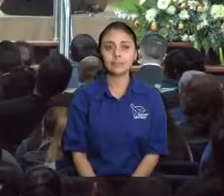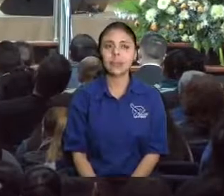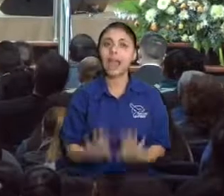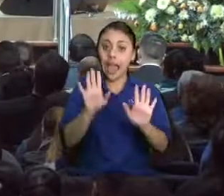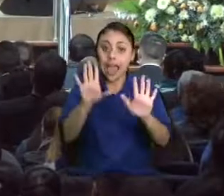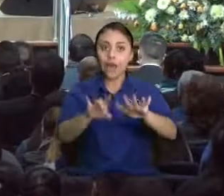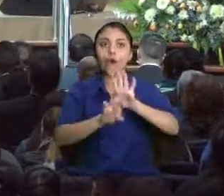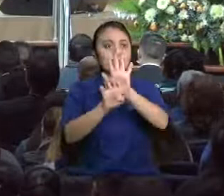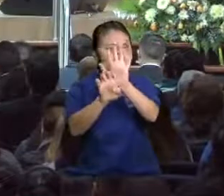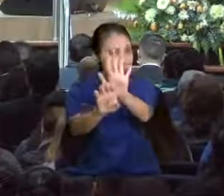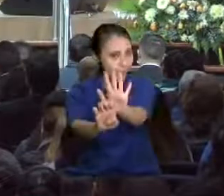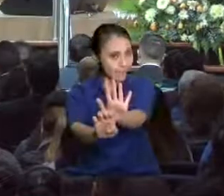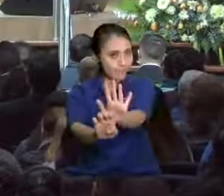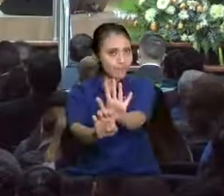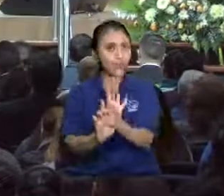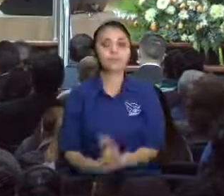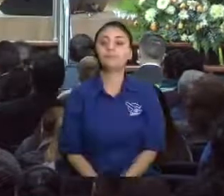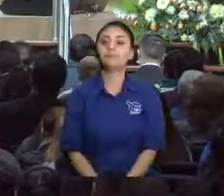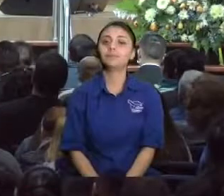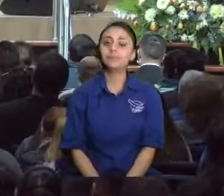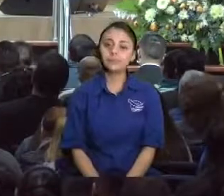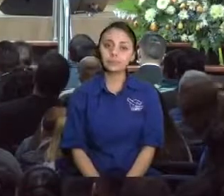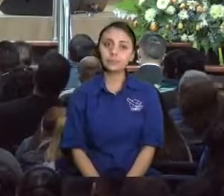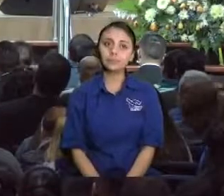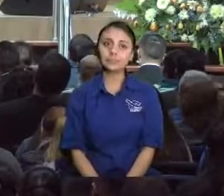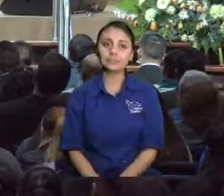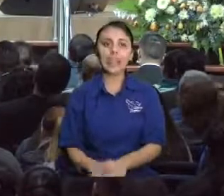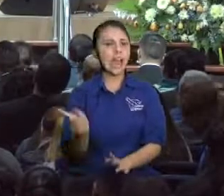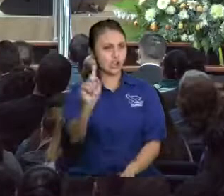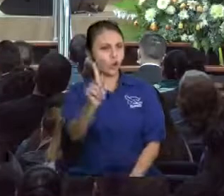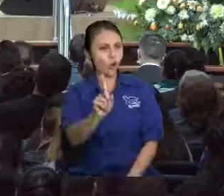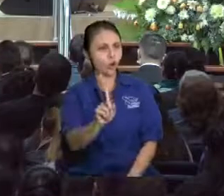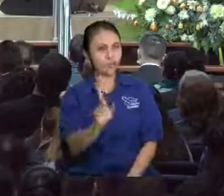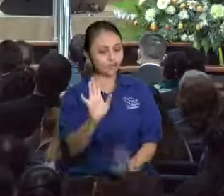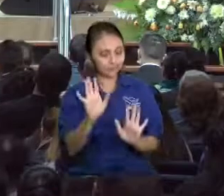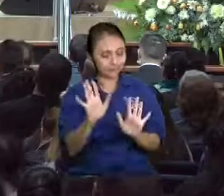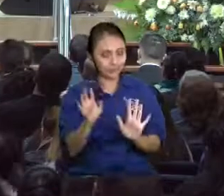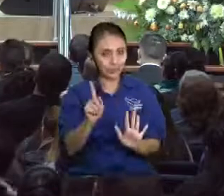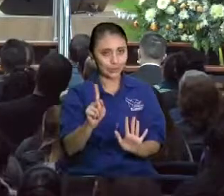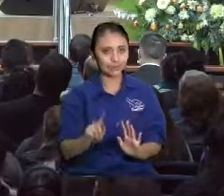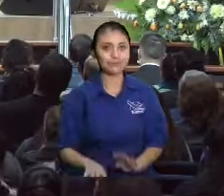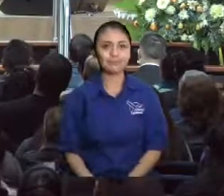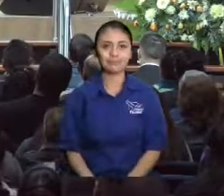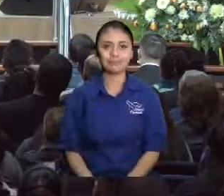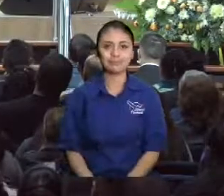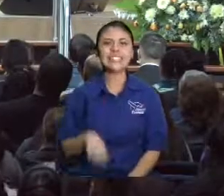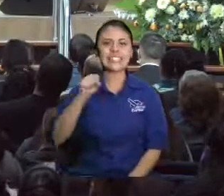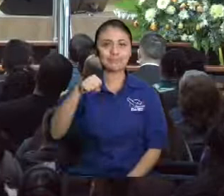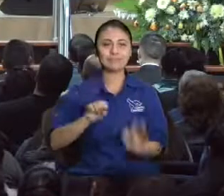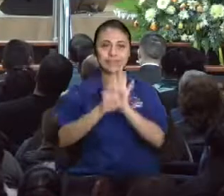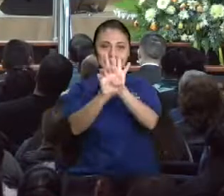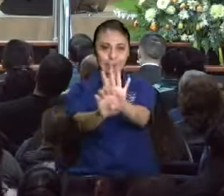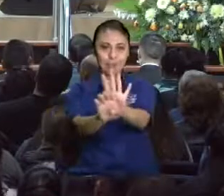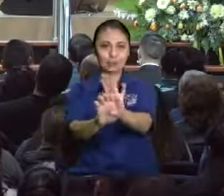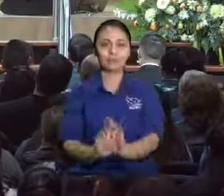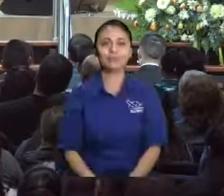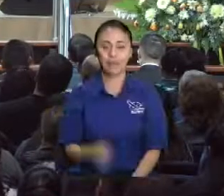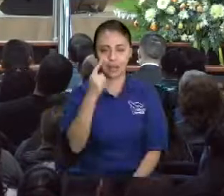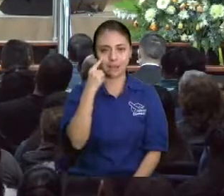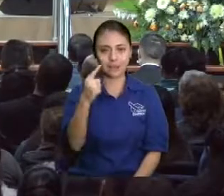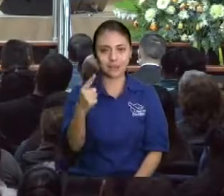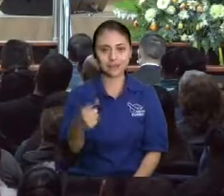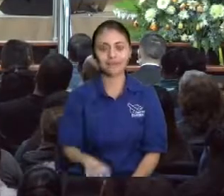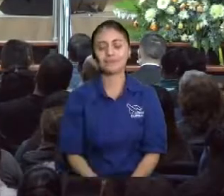Le pongo ejemplos así rapidito. O mejor no, puedo parecer muy, muy legalista. Pero mire